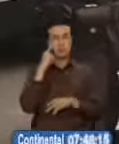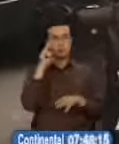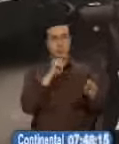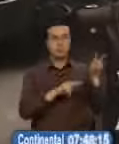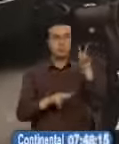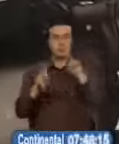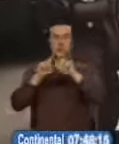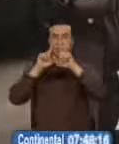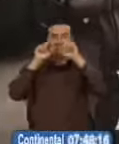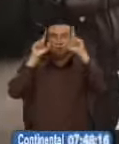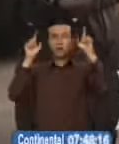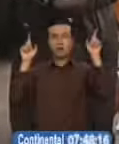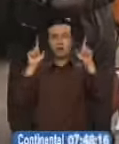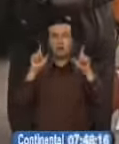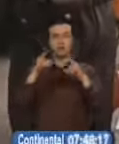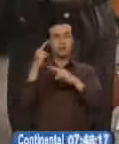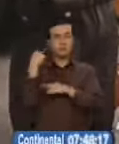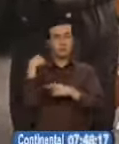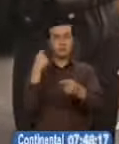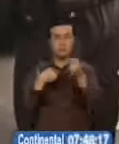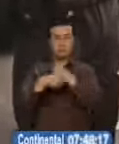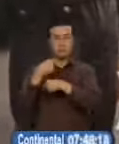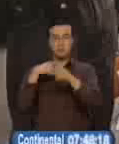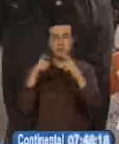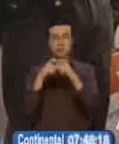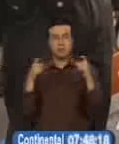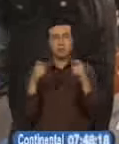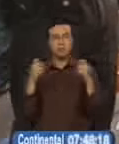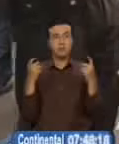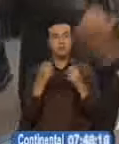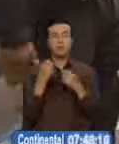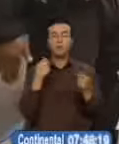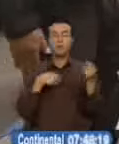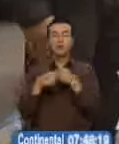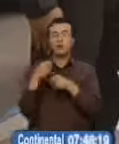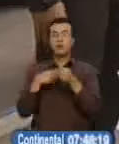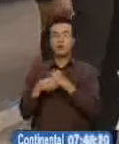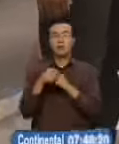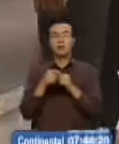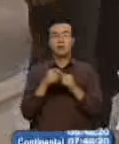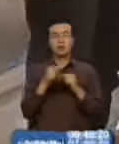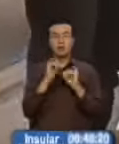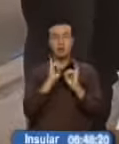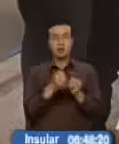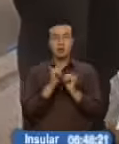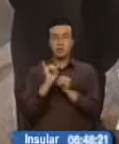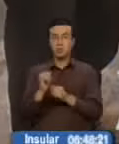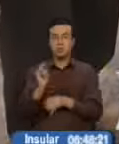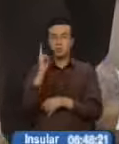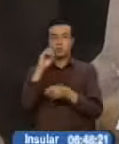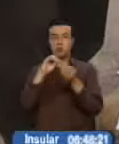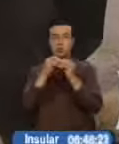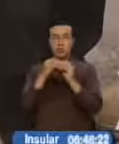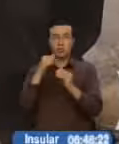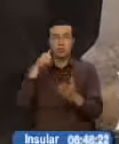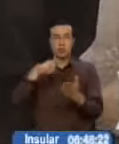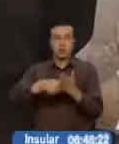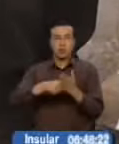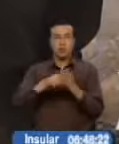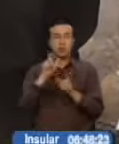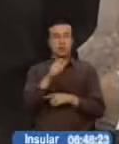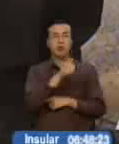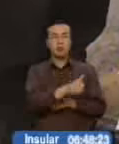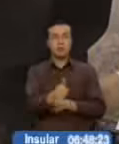realizó con la empresa que realizó la venta de las entradas, que fueron vendidas individualizadas, o sea, con número de cédula y a